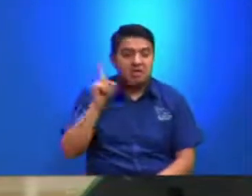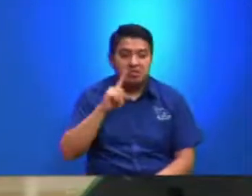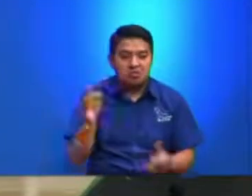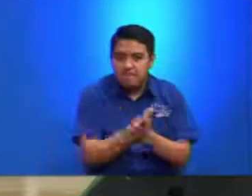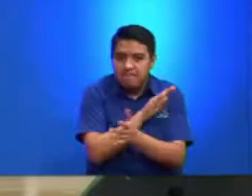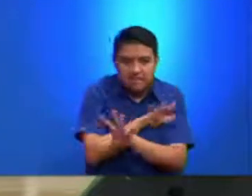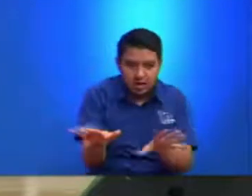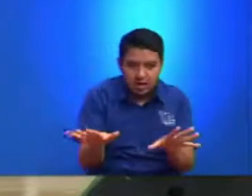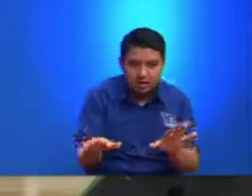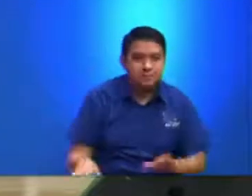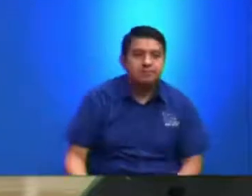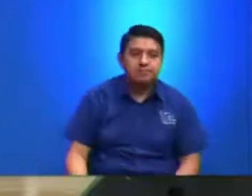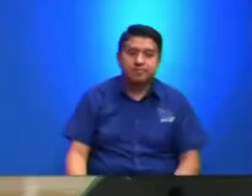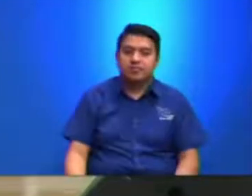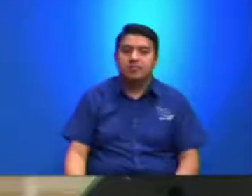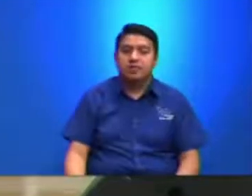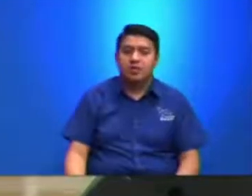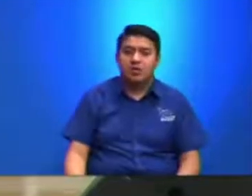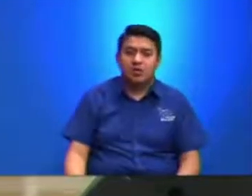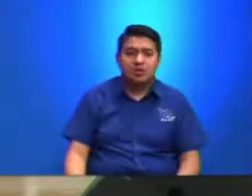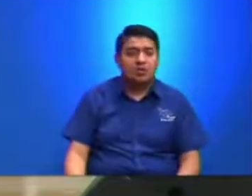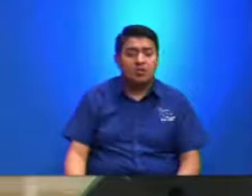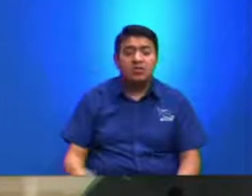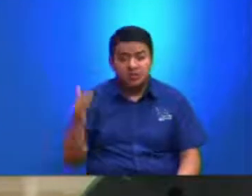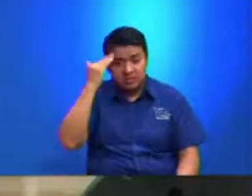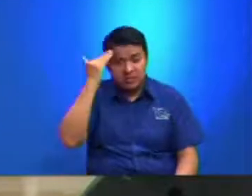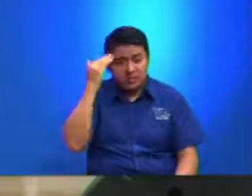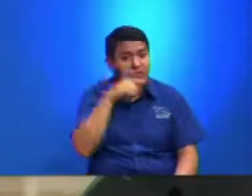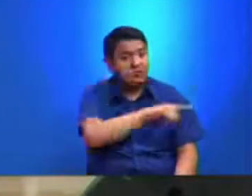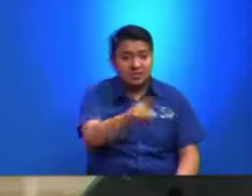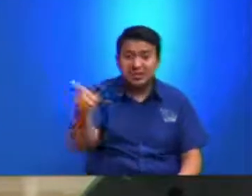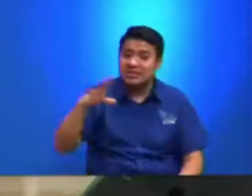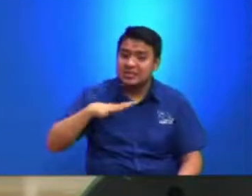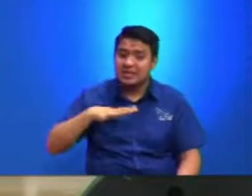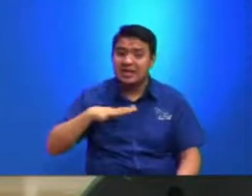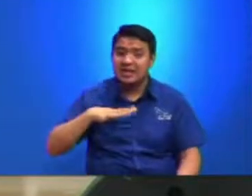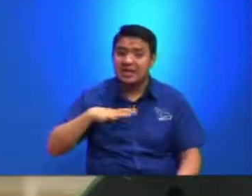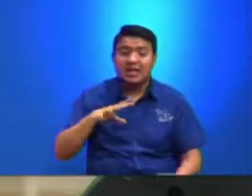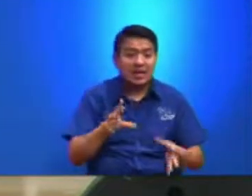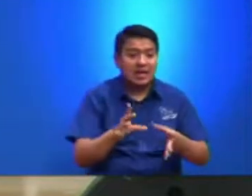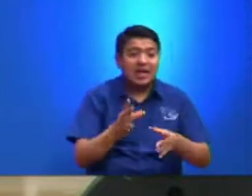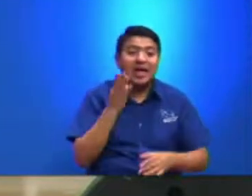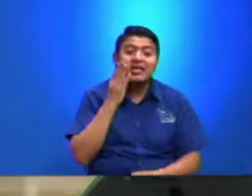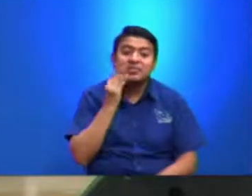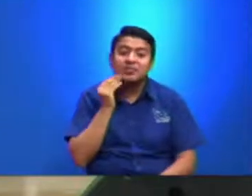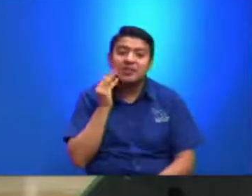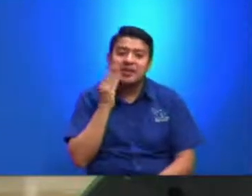¿verdad? Todos ustedes, yo sé que tienen experiencias. Nunca las deje contar.